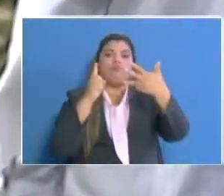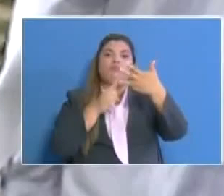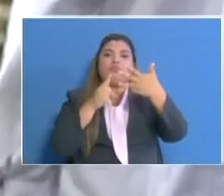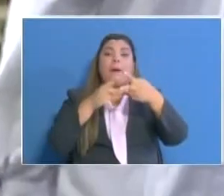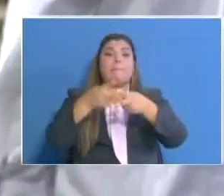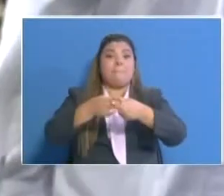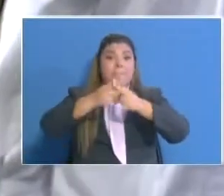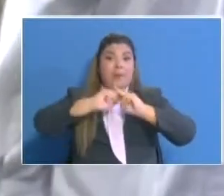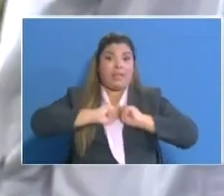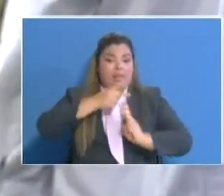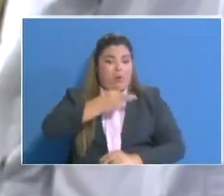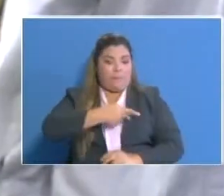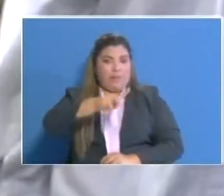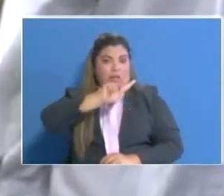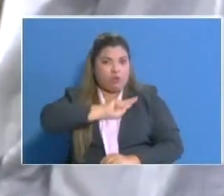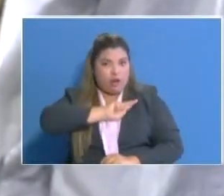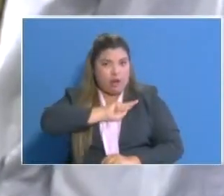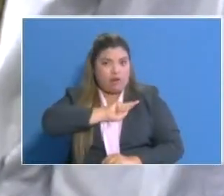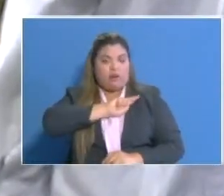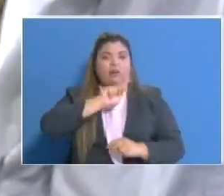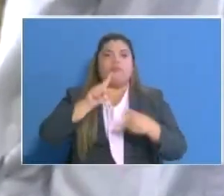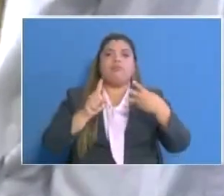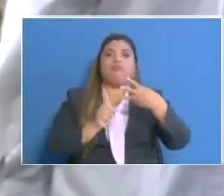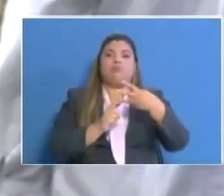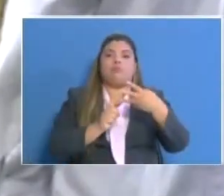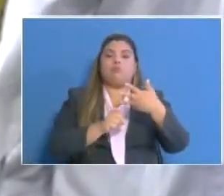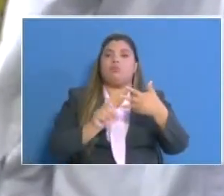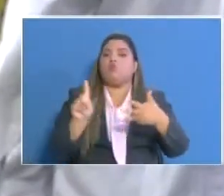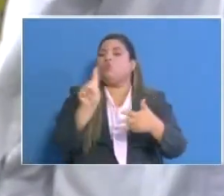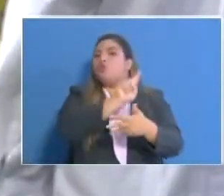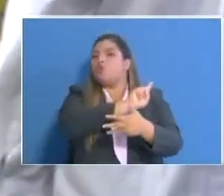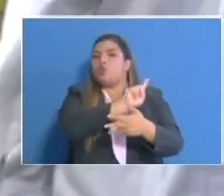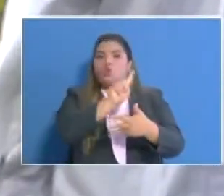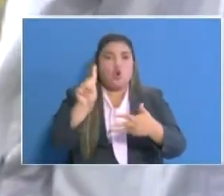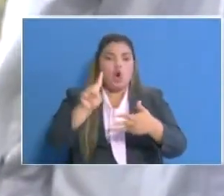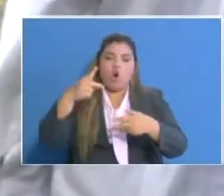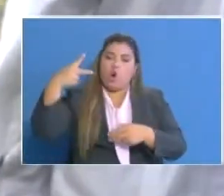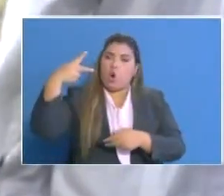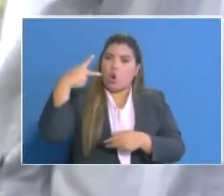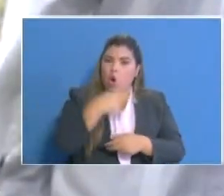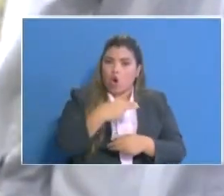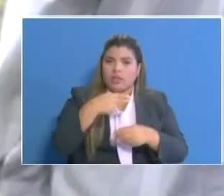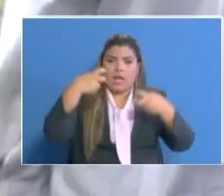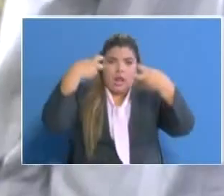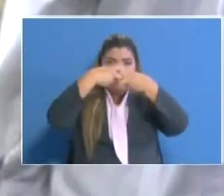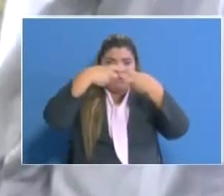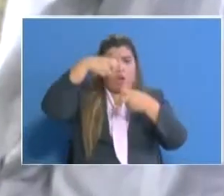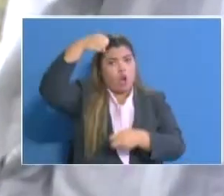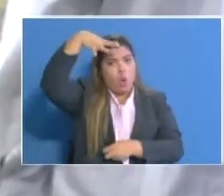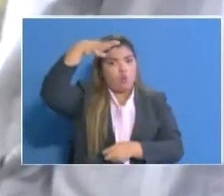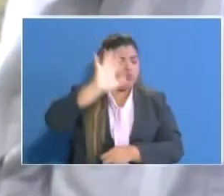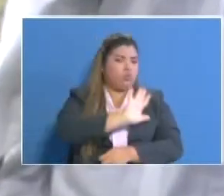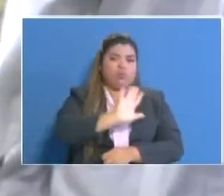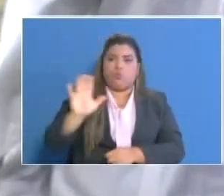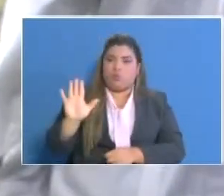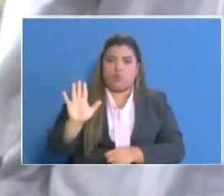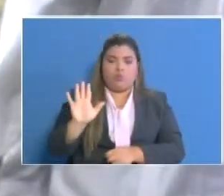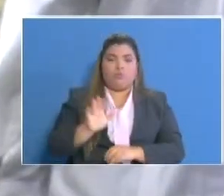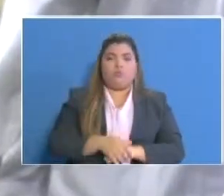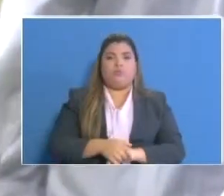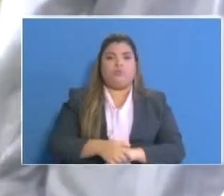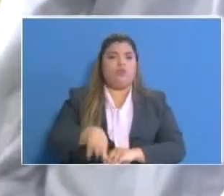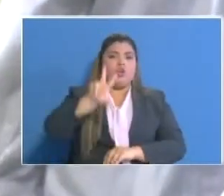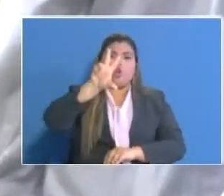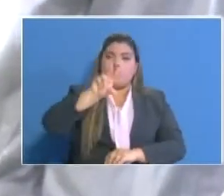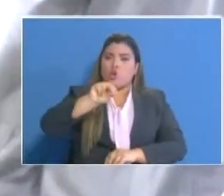préstamos personales. No habrá cortes de electricidad, no